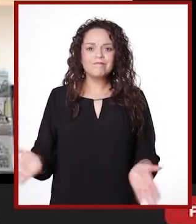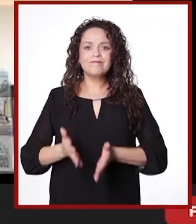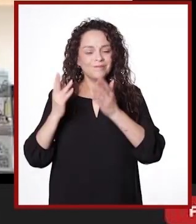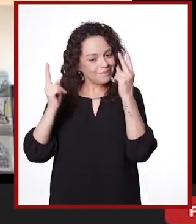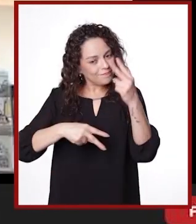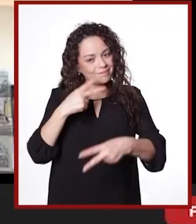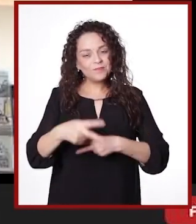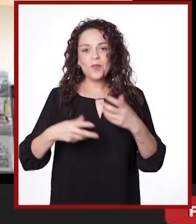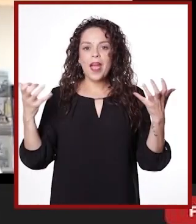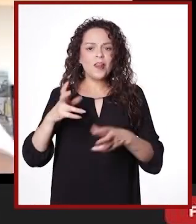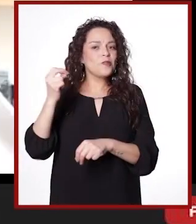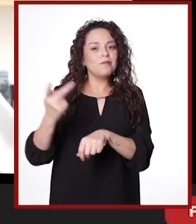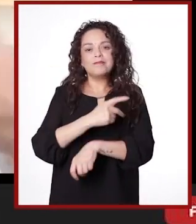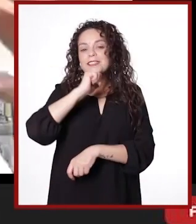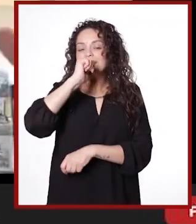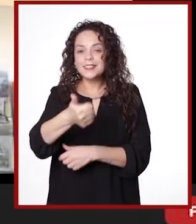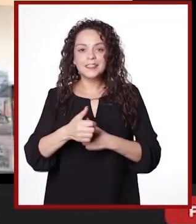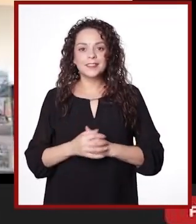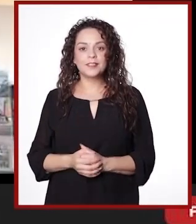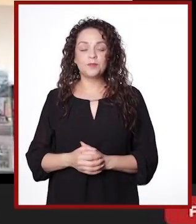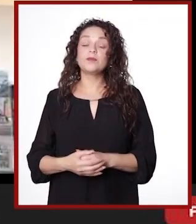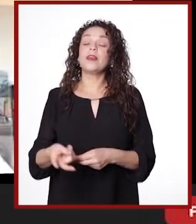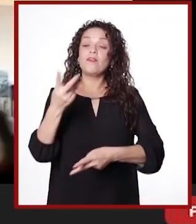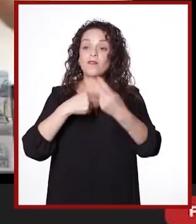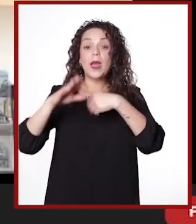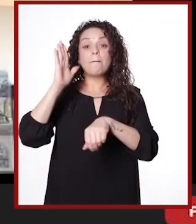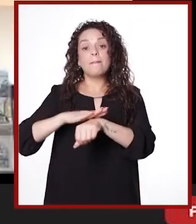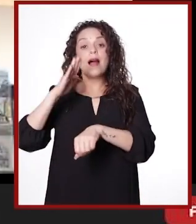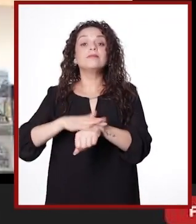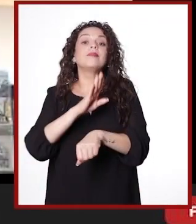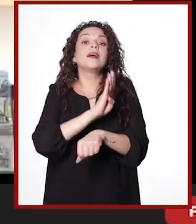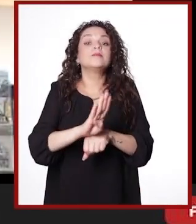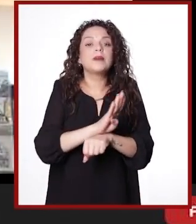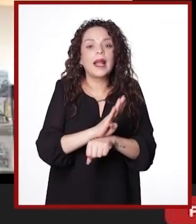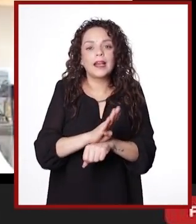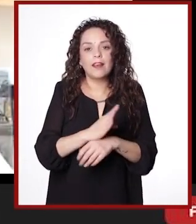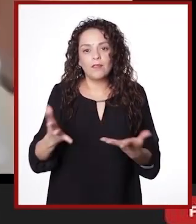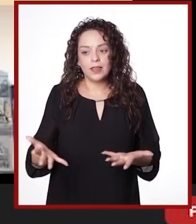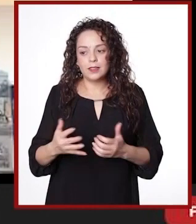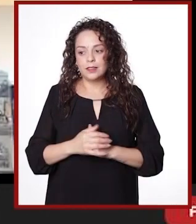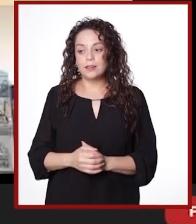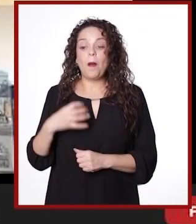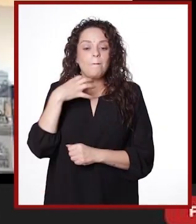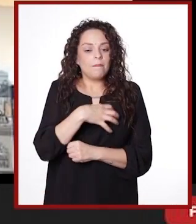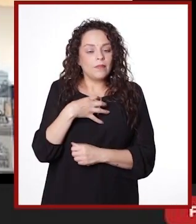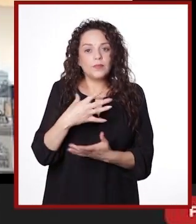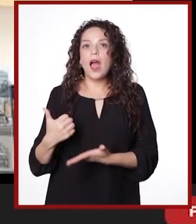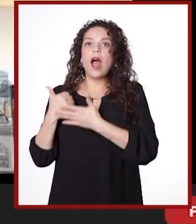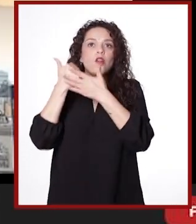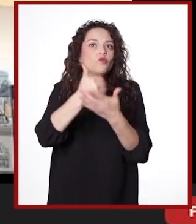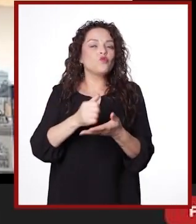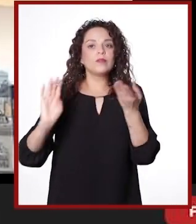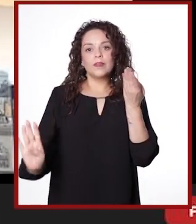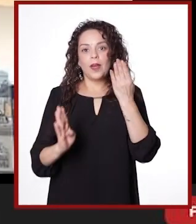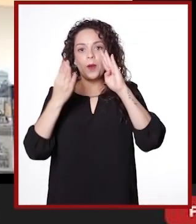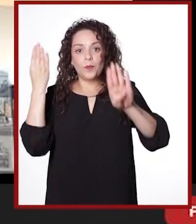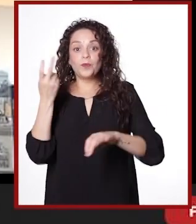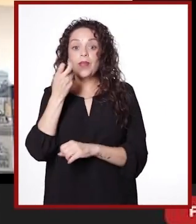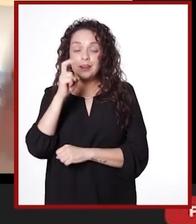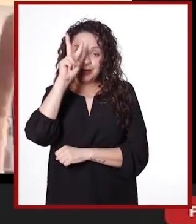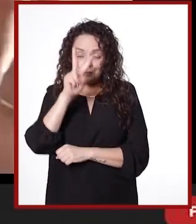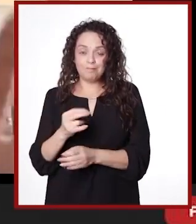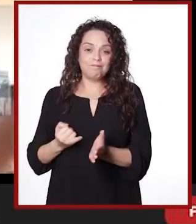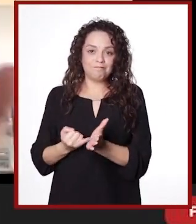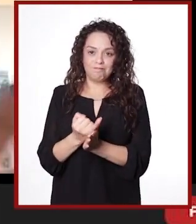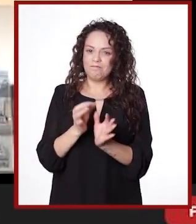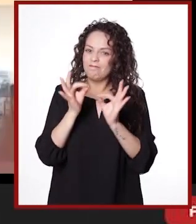rífense, no pasa nada. Solo son beneficios, solo la van a pasar mejor, solo van a ayudar al mundo. Entonces, esta sí es una decisión que